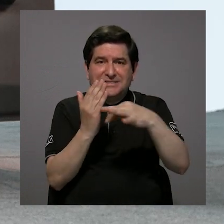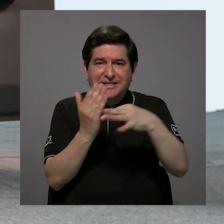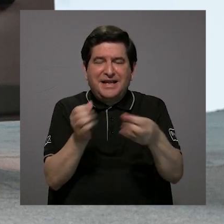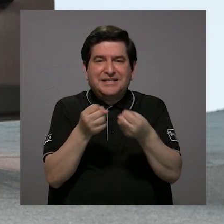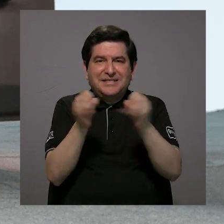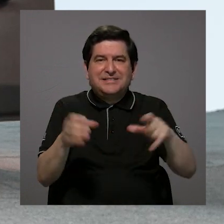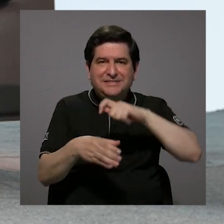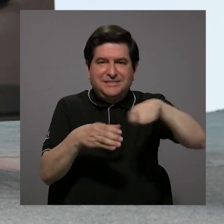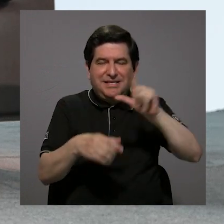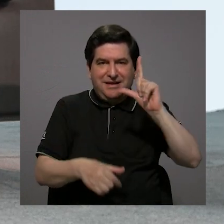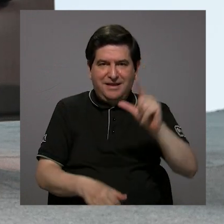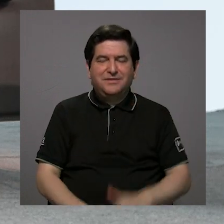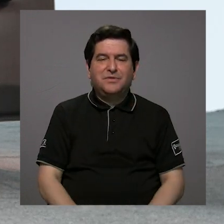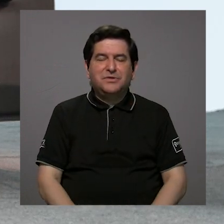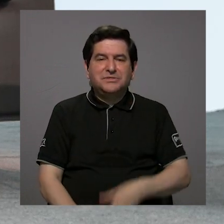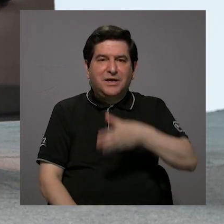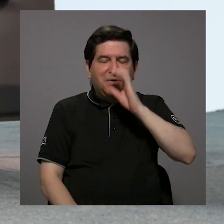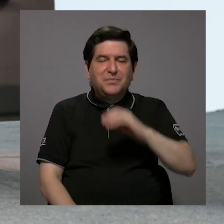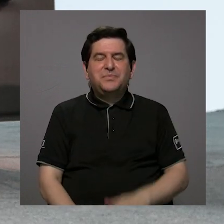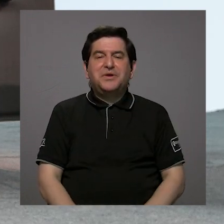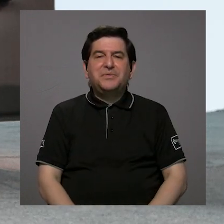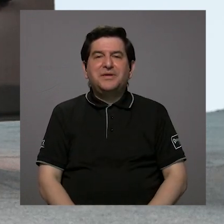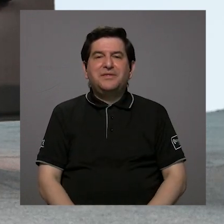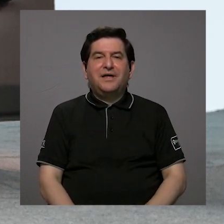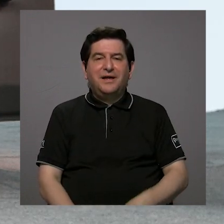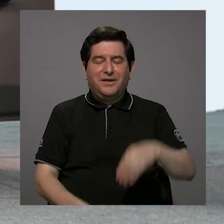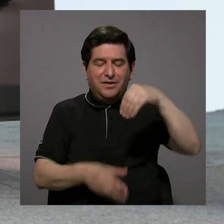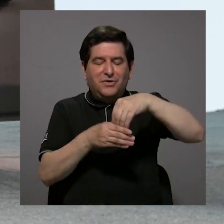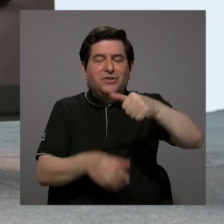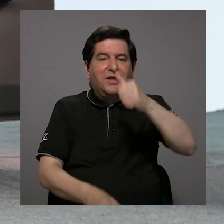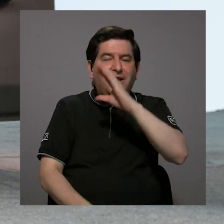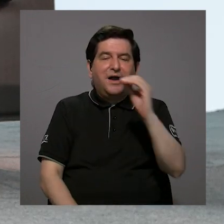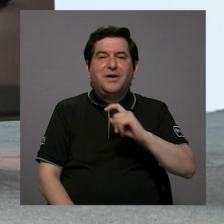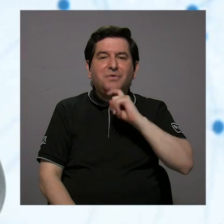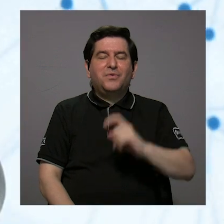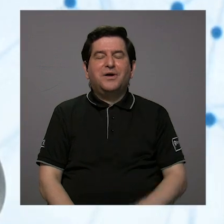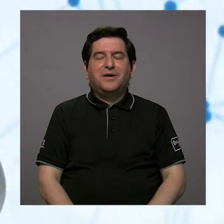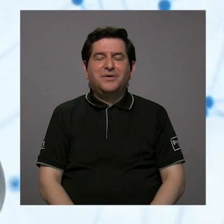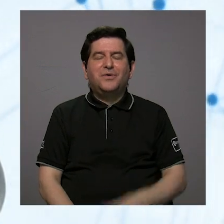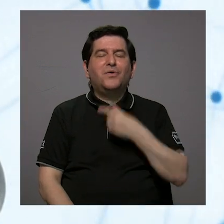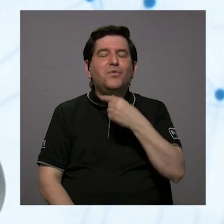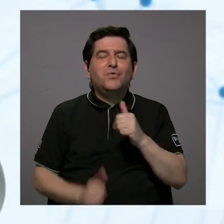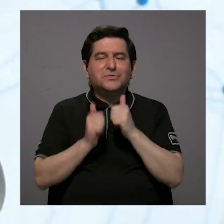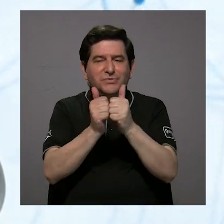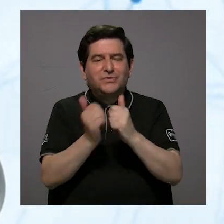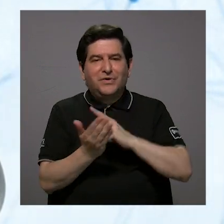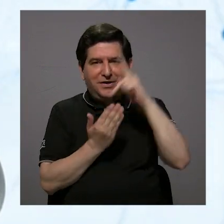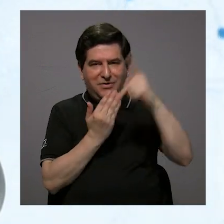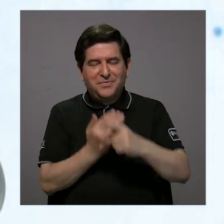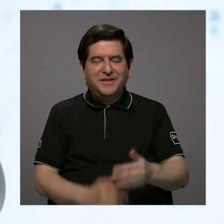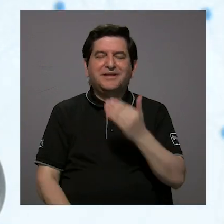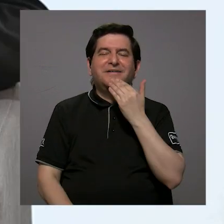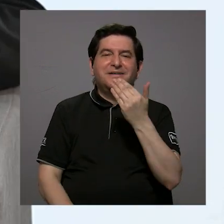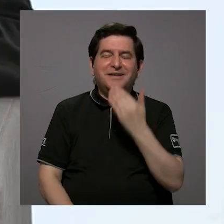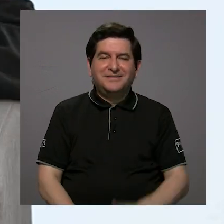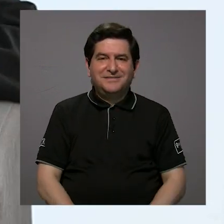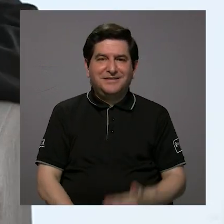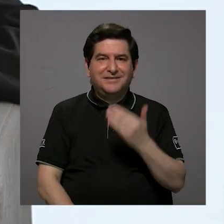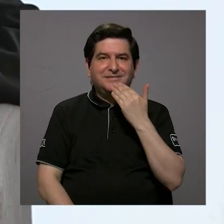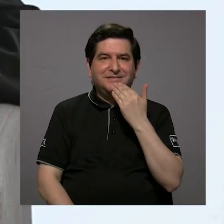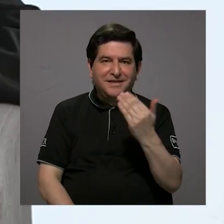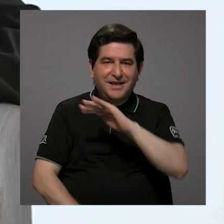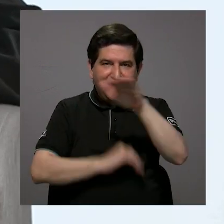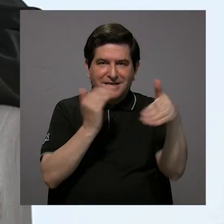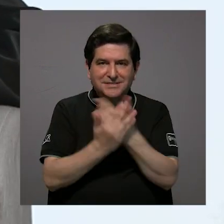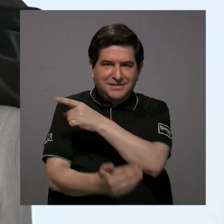grasa y sin lactosa como bebida hidratante. Muchas gracias, Gustavo. Un placer haber acompañado aquí al programa. Muy amable, muchas gracias.